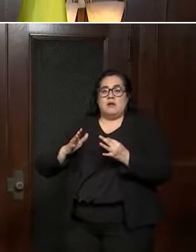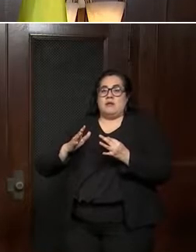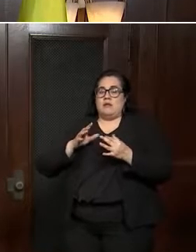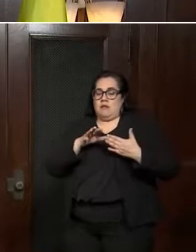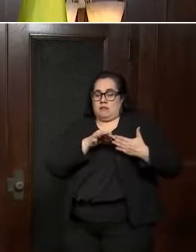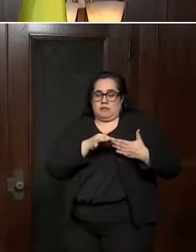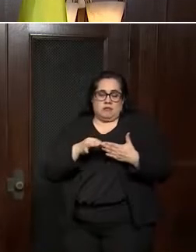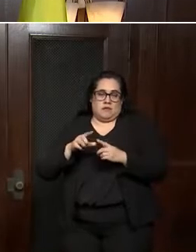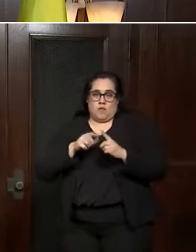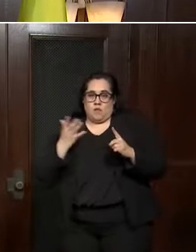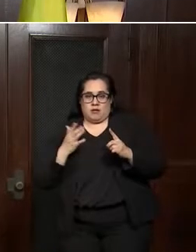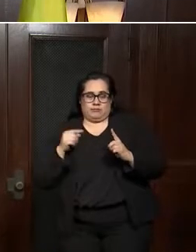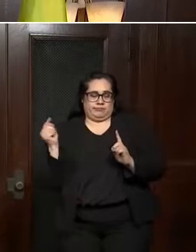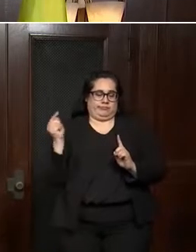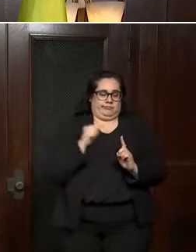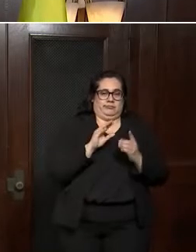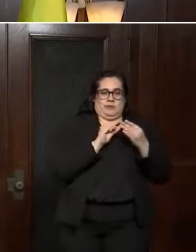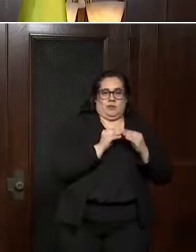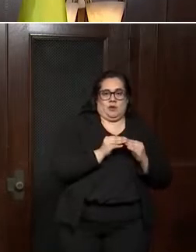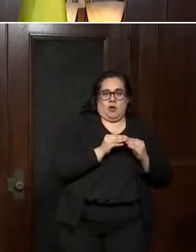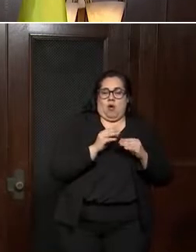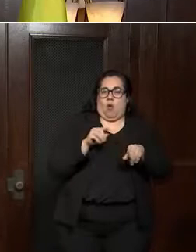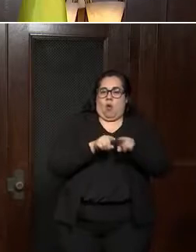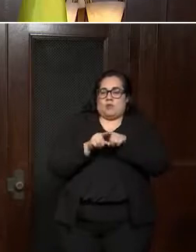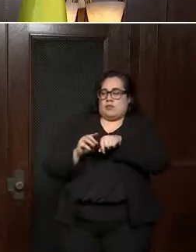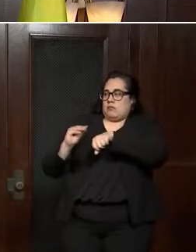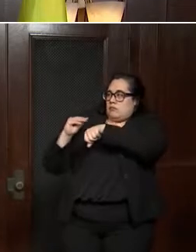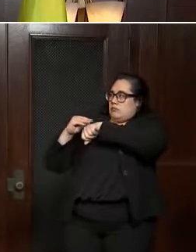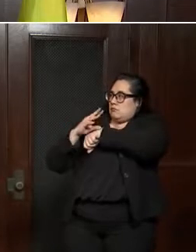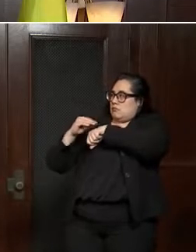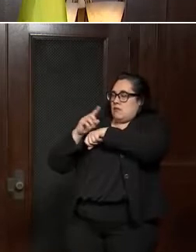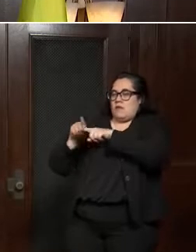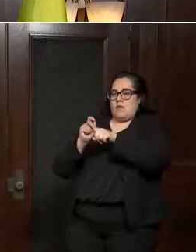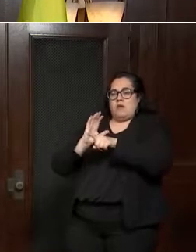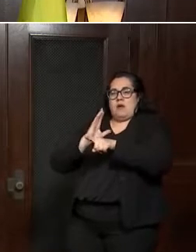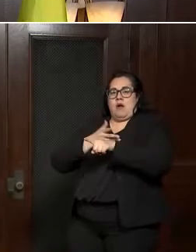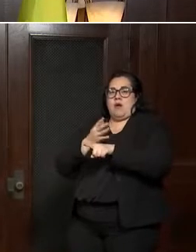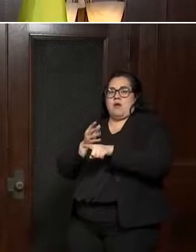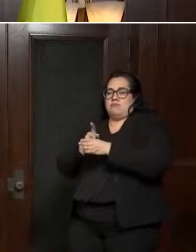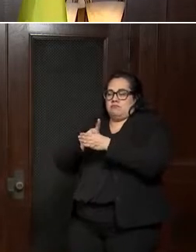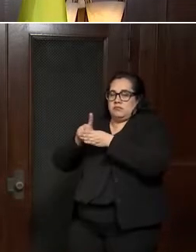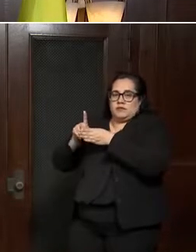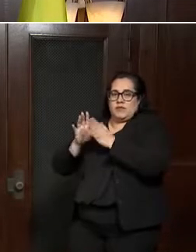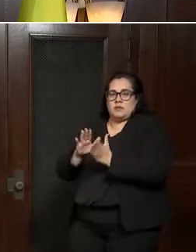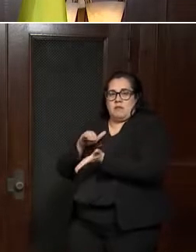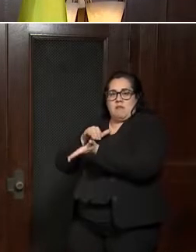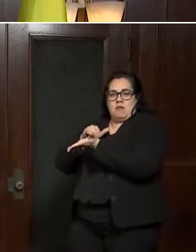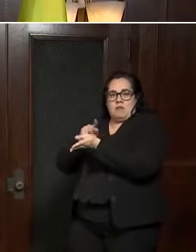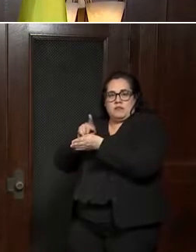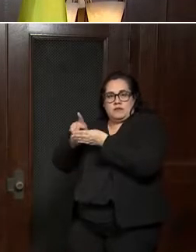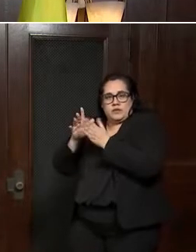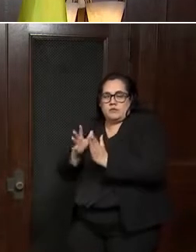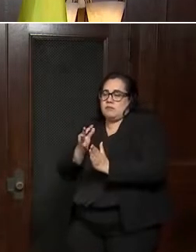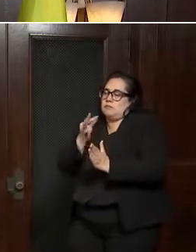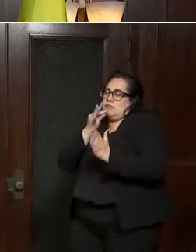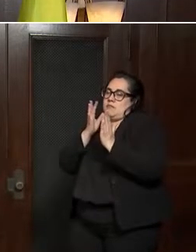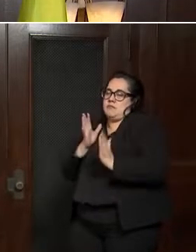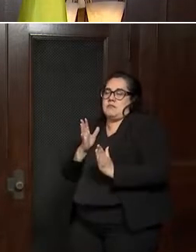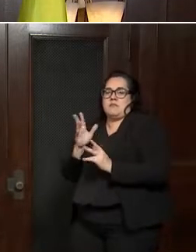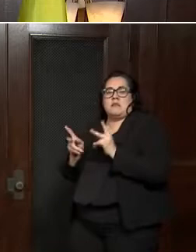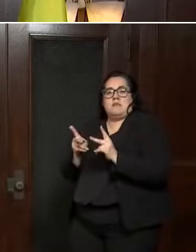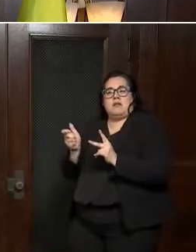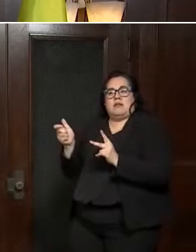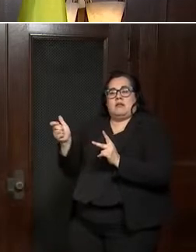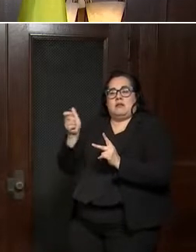de estos datos y el aviso, el consejo de nuestros profesionales médicos, personas